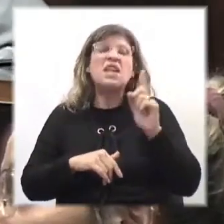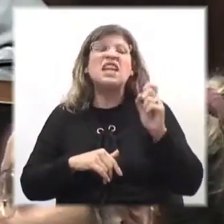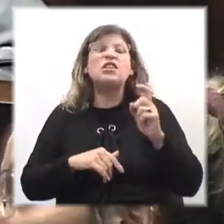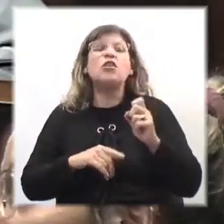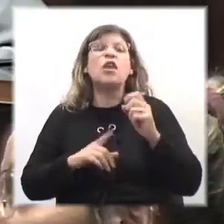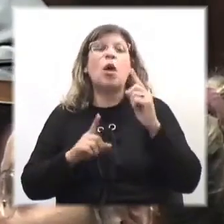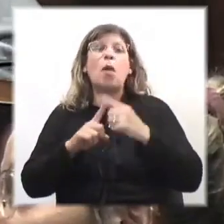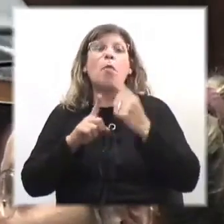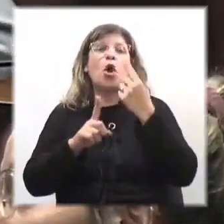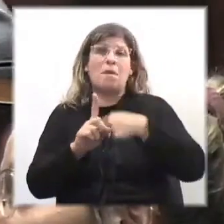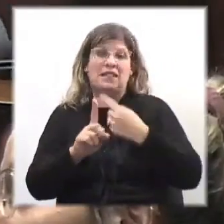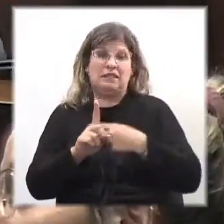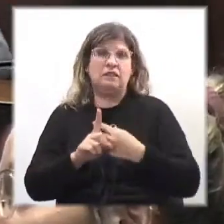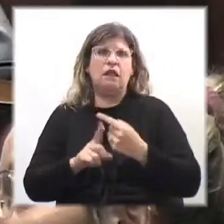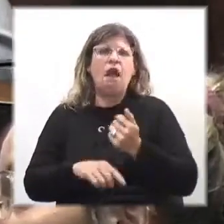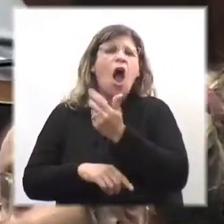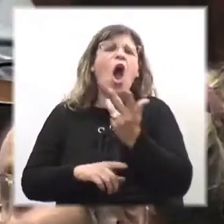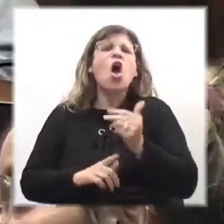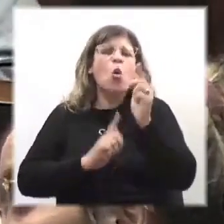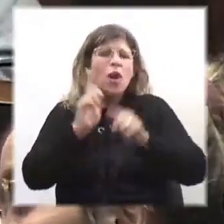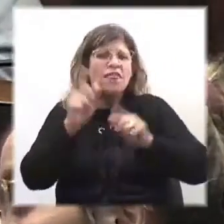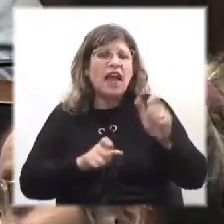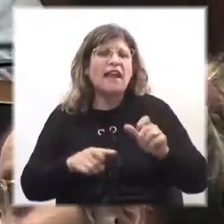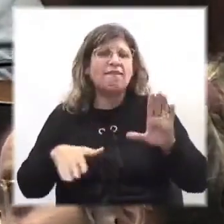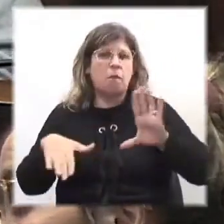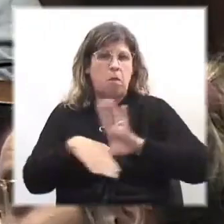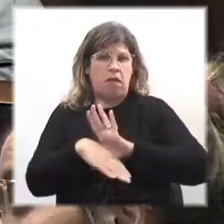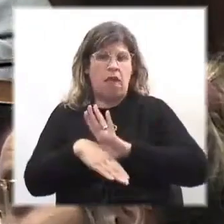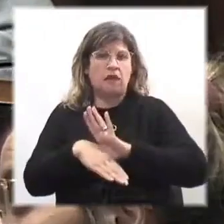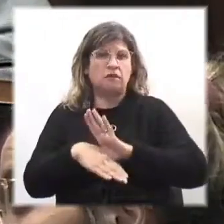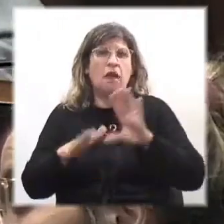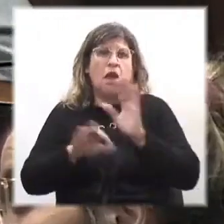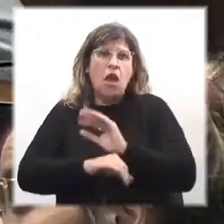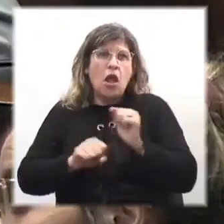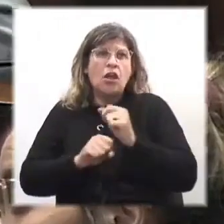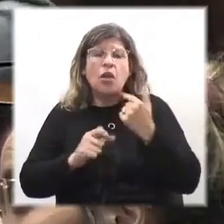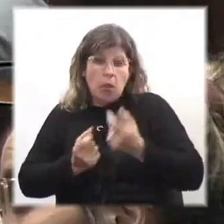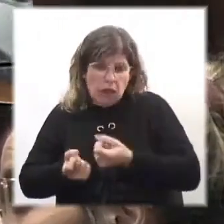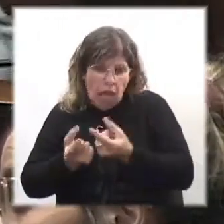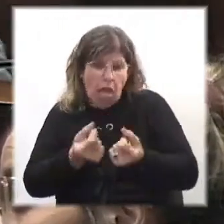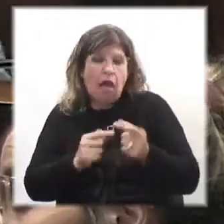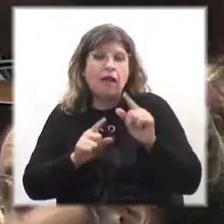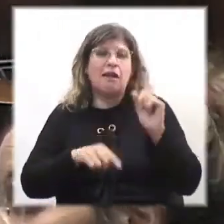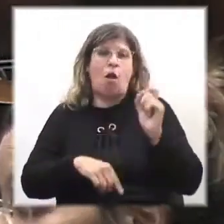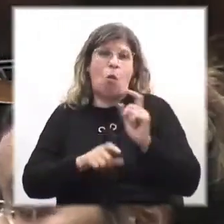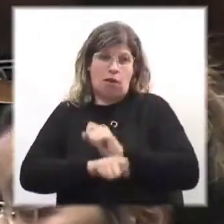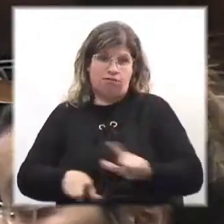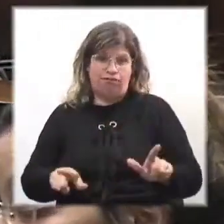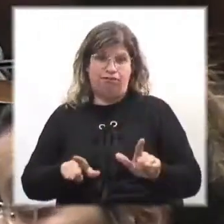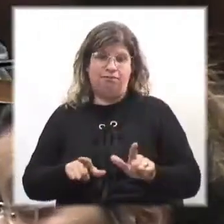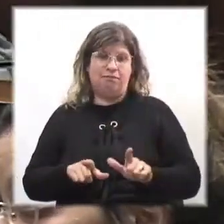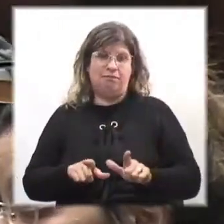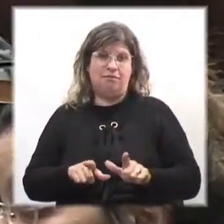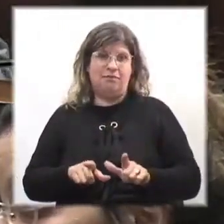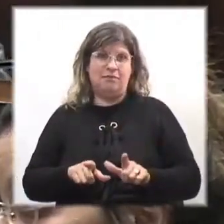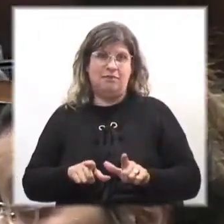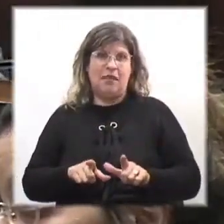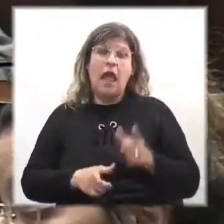mes a cuánta gente el mide le podría haber proporcionado esa agua